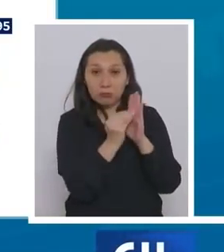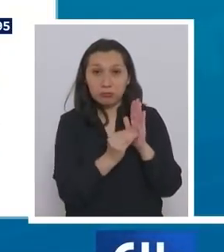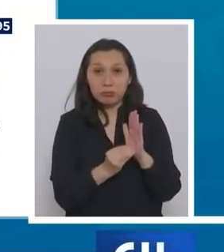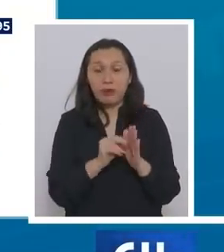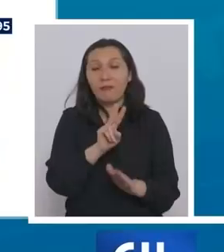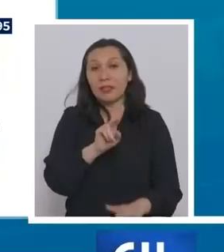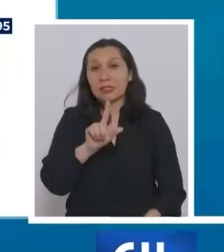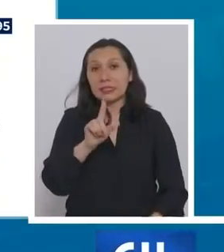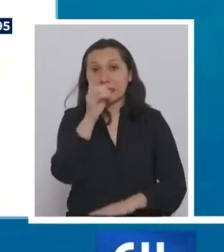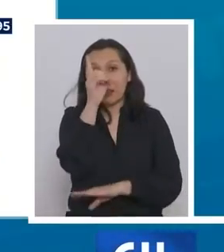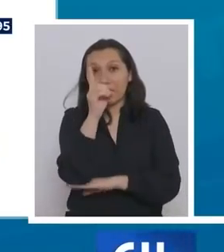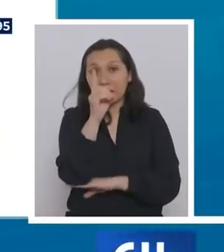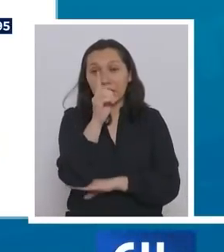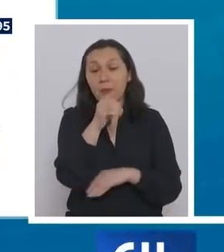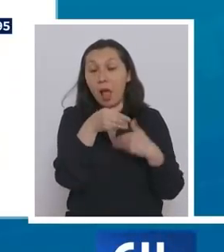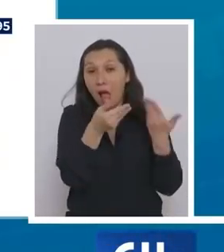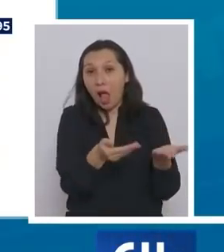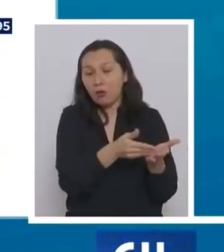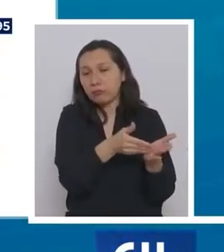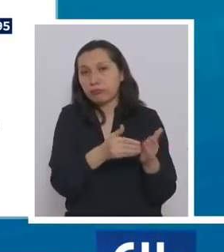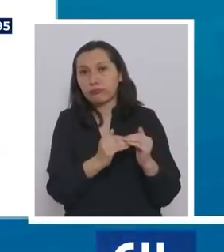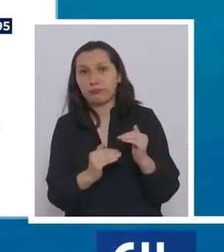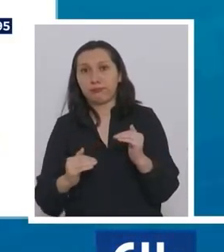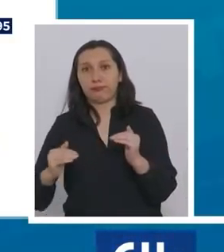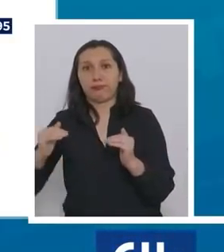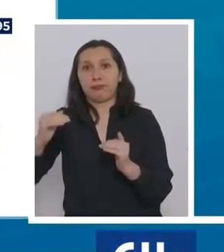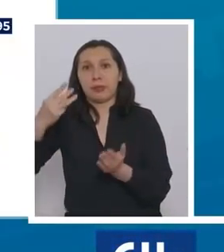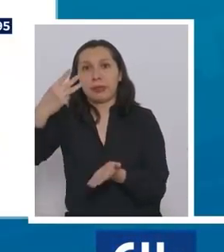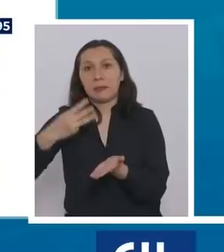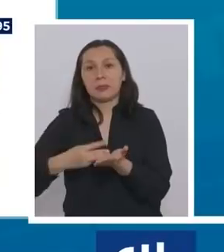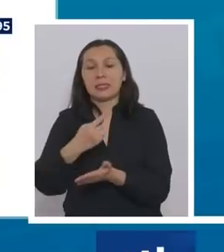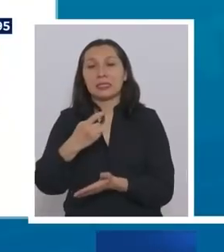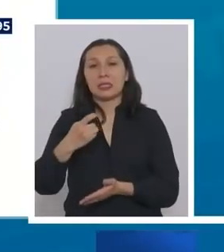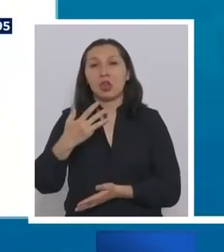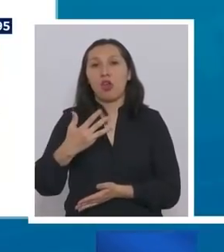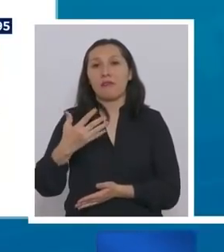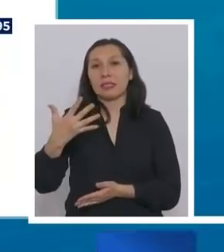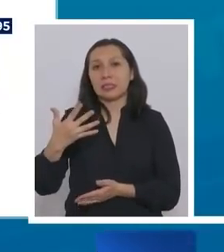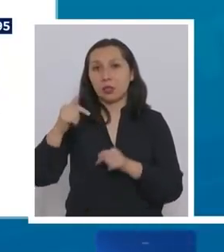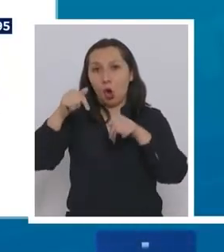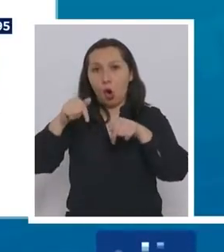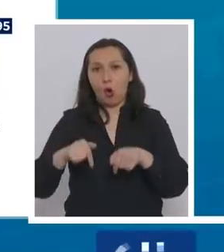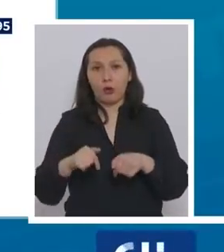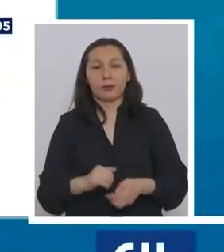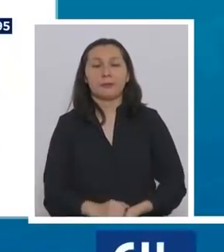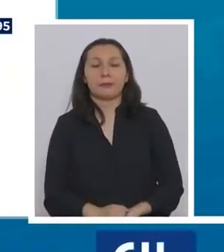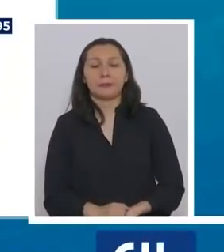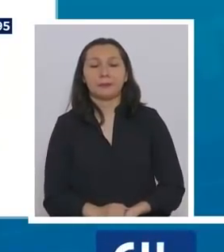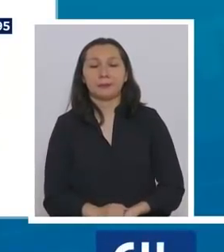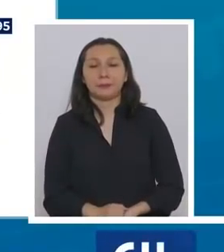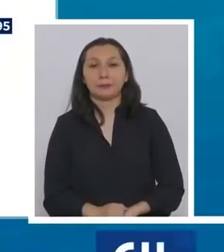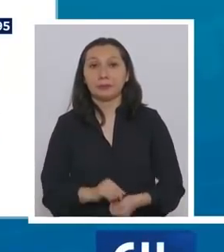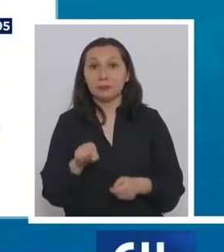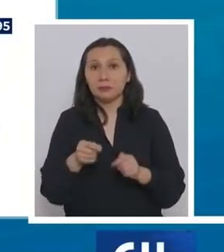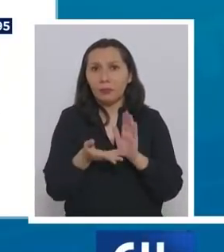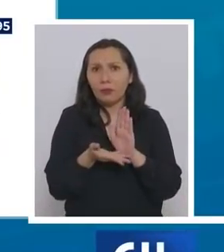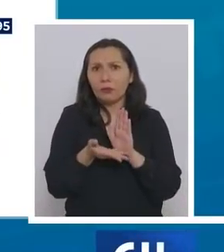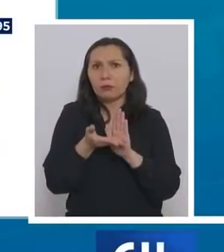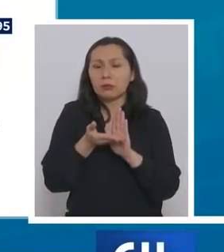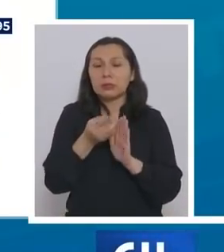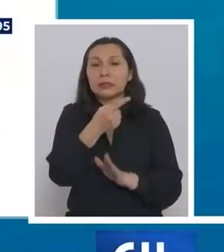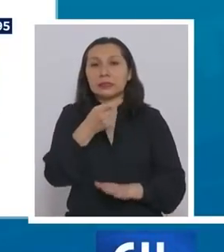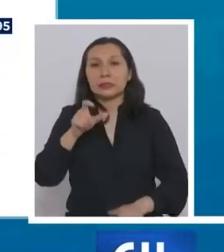el día 27 de diciembre a 3.195 registrados el día de hoy. Este aumento cercano